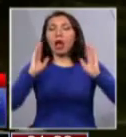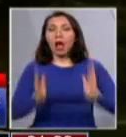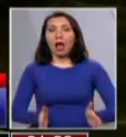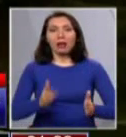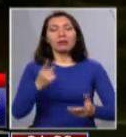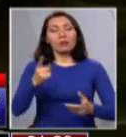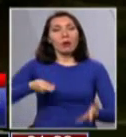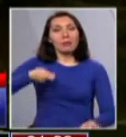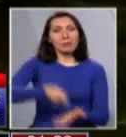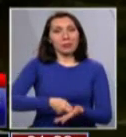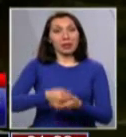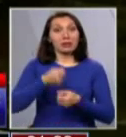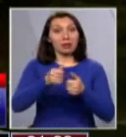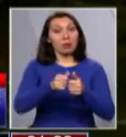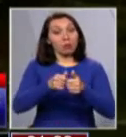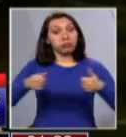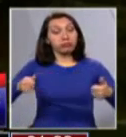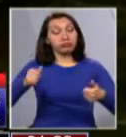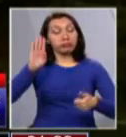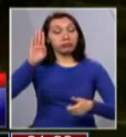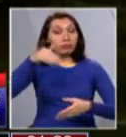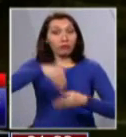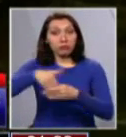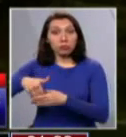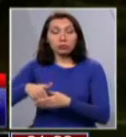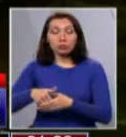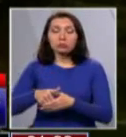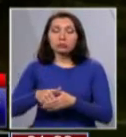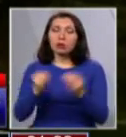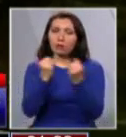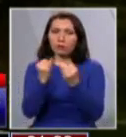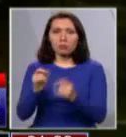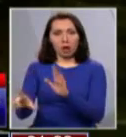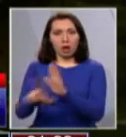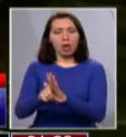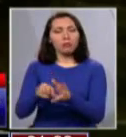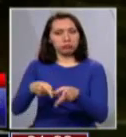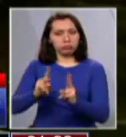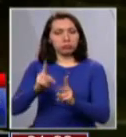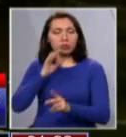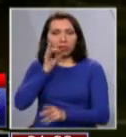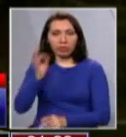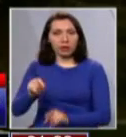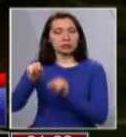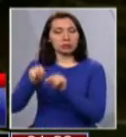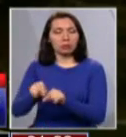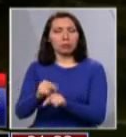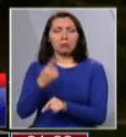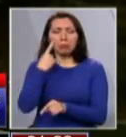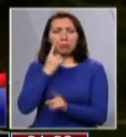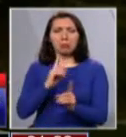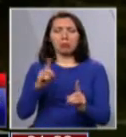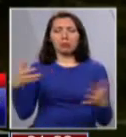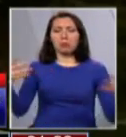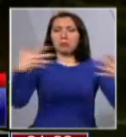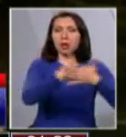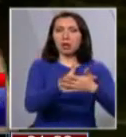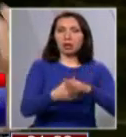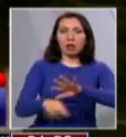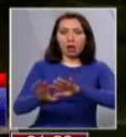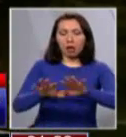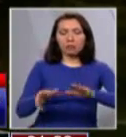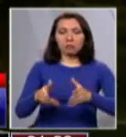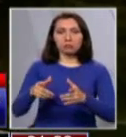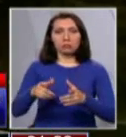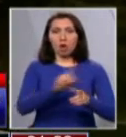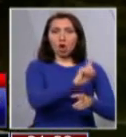tema del financiamiento de las campañas existía una forma legal de hacerlo y no veo por qué mezclar un